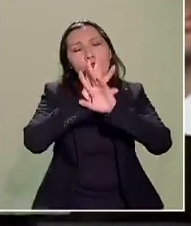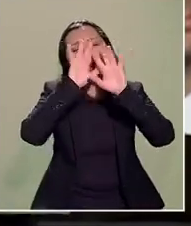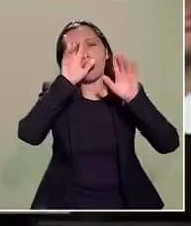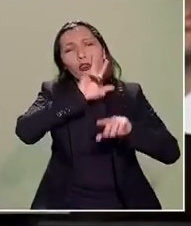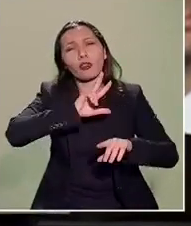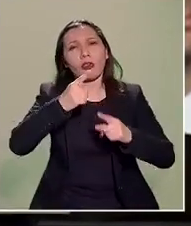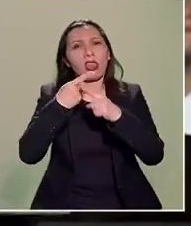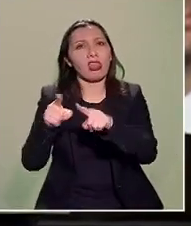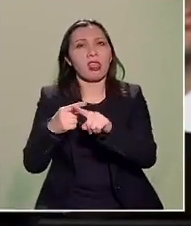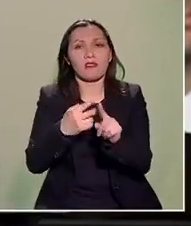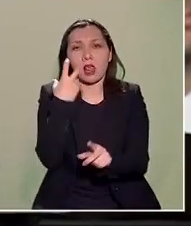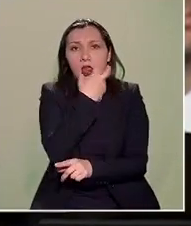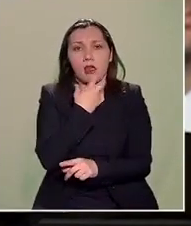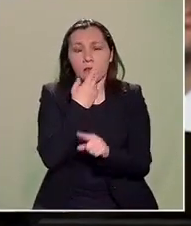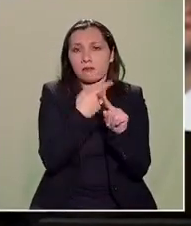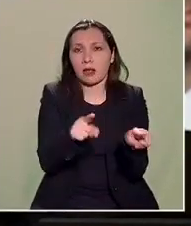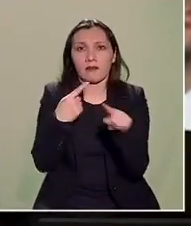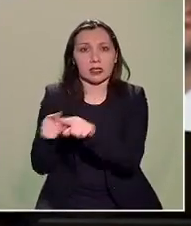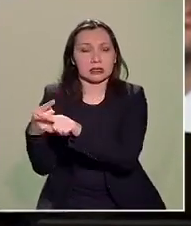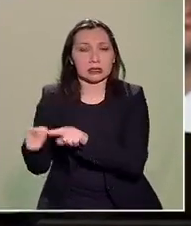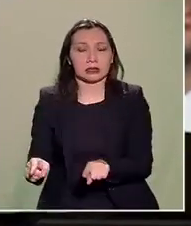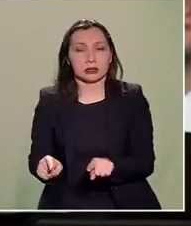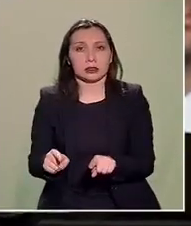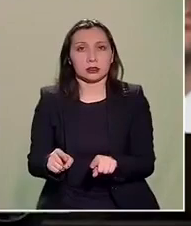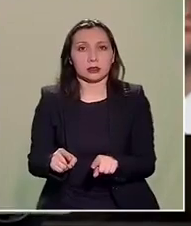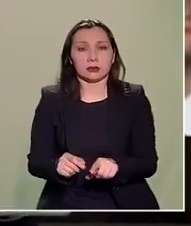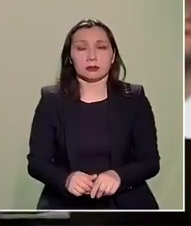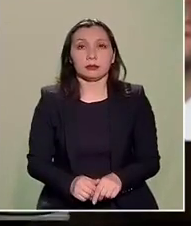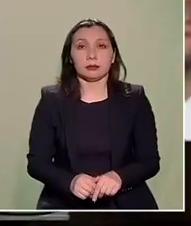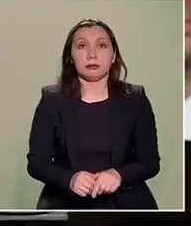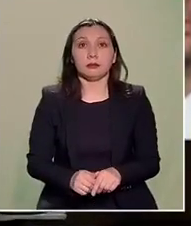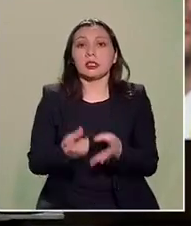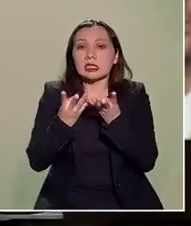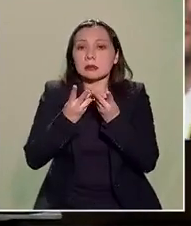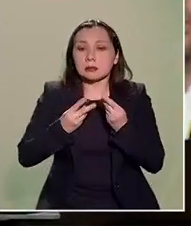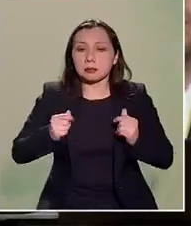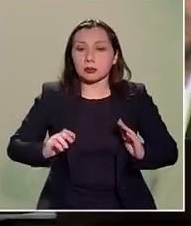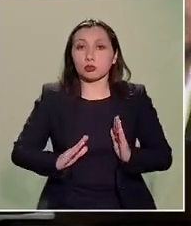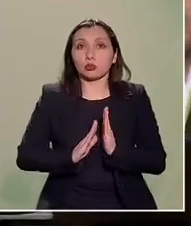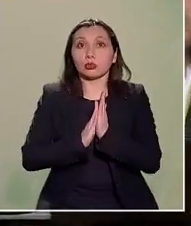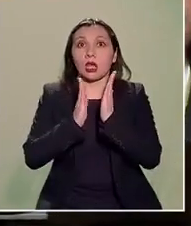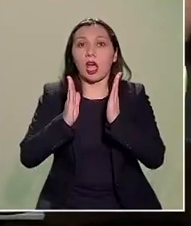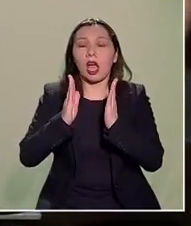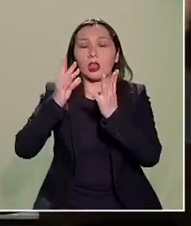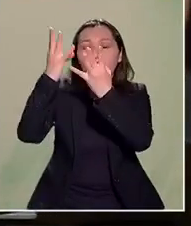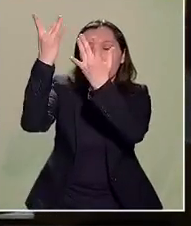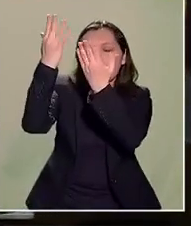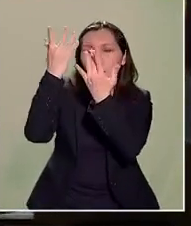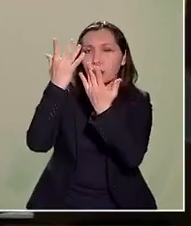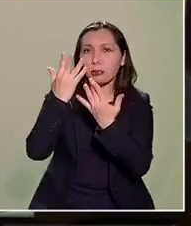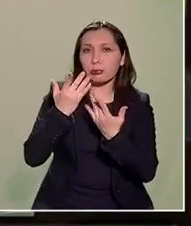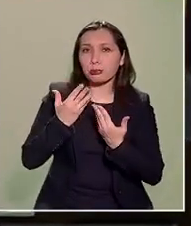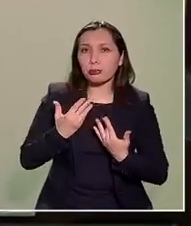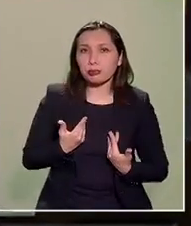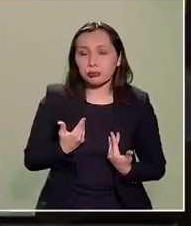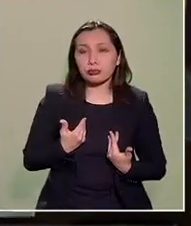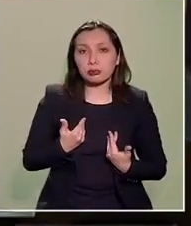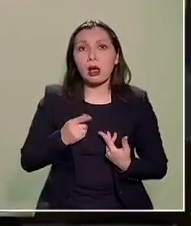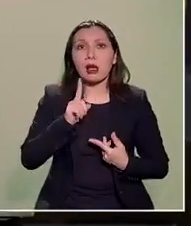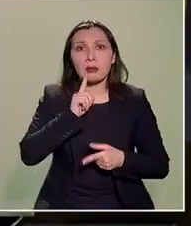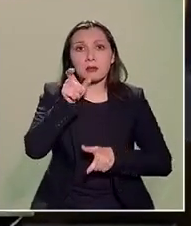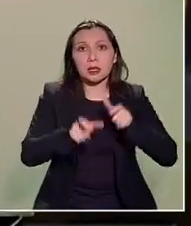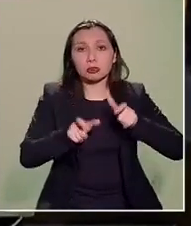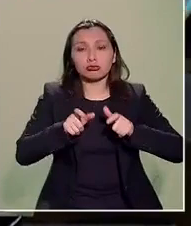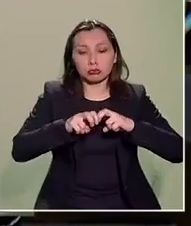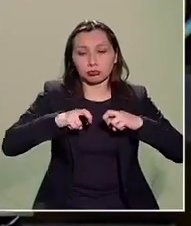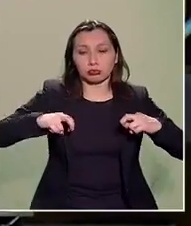en diferentes lenguas era el espíritu santo que descendía a los que estaban